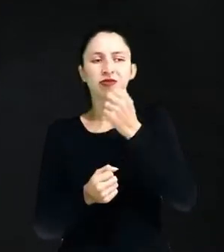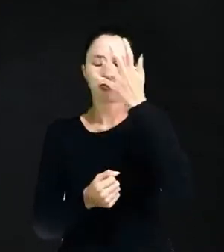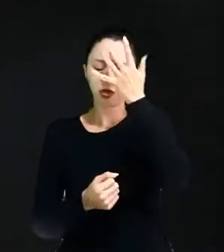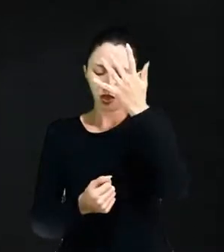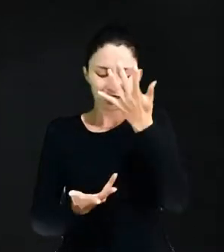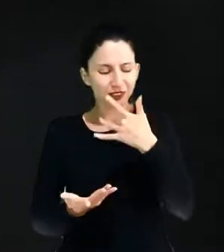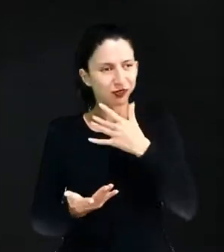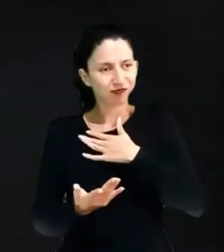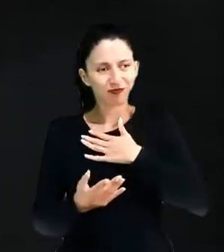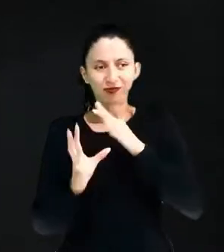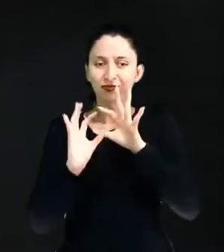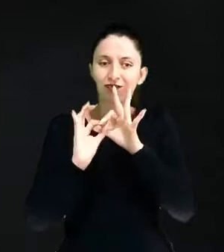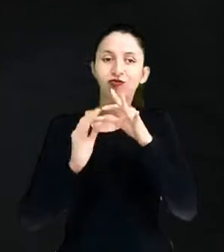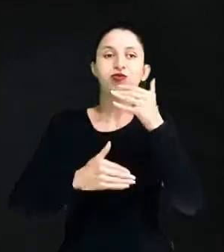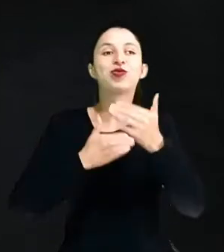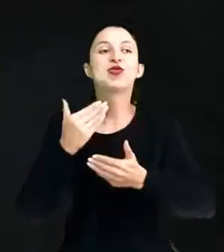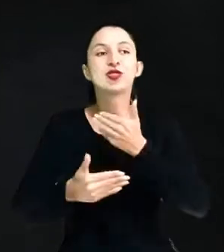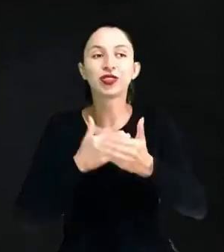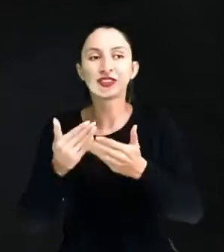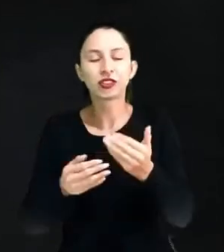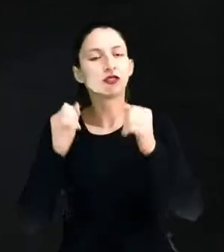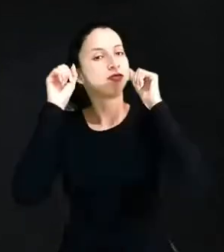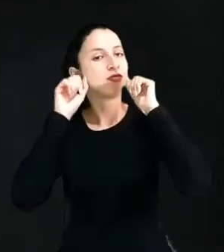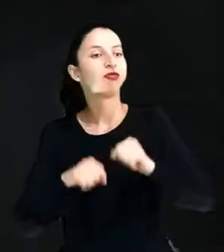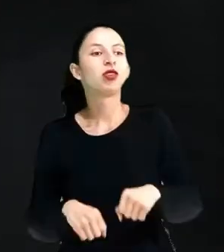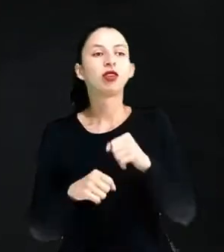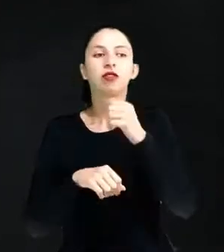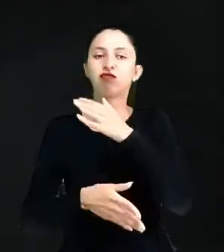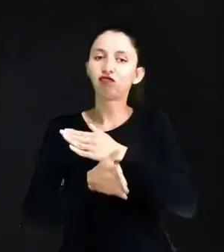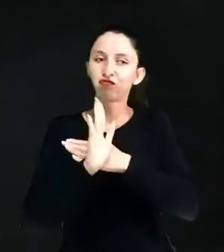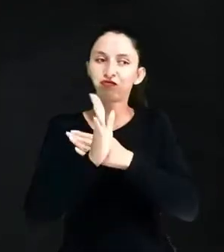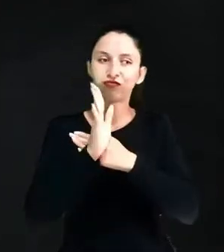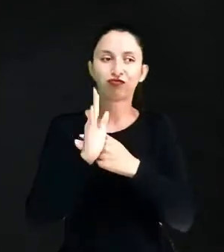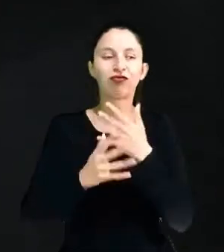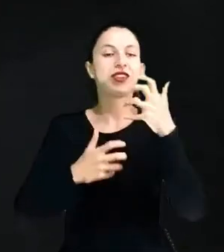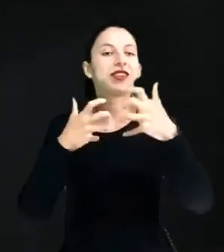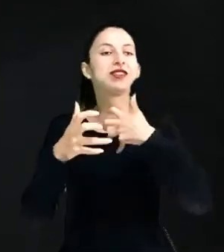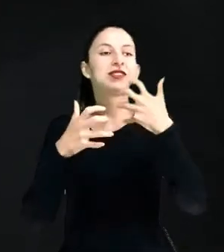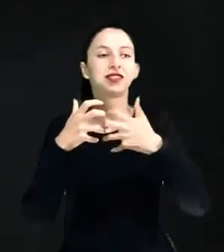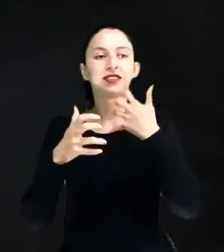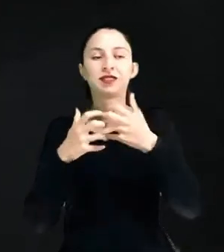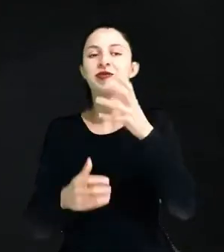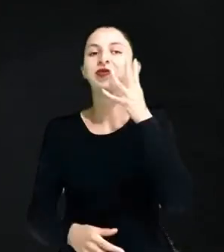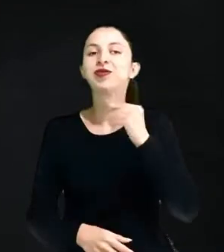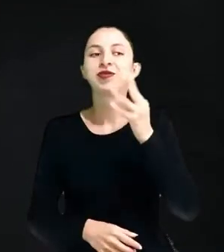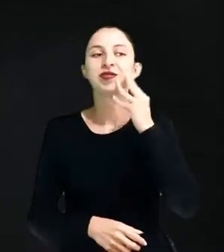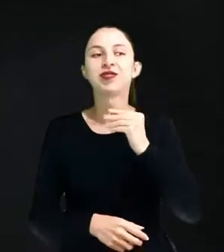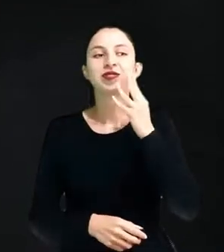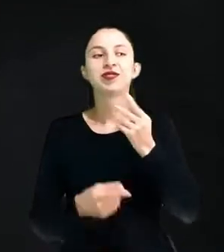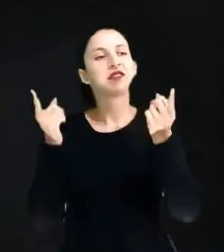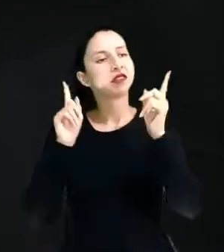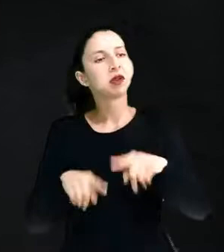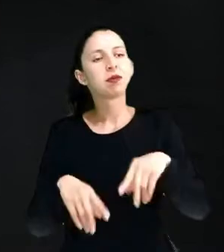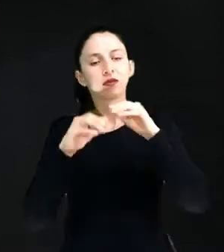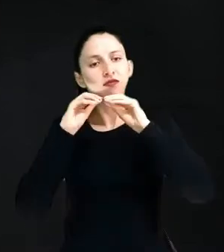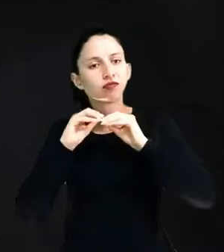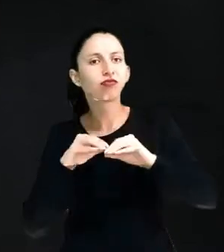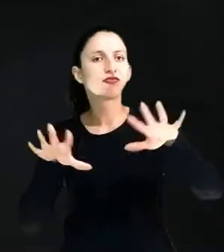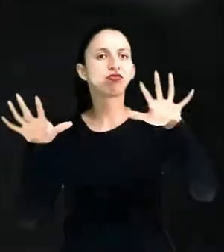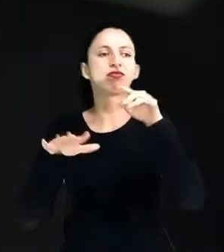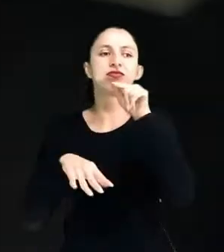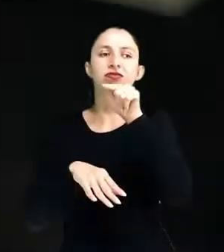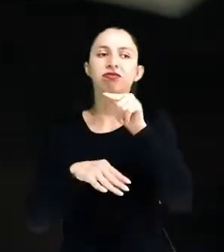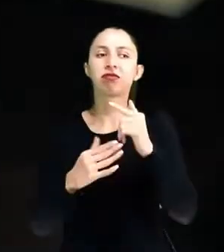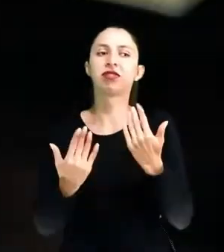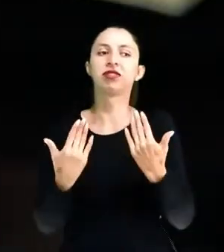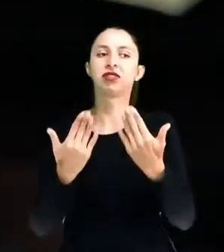como articular todo ese proceso de poder avanzar en sistematizar experiencias y poderlas dar a